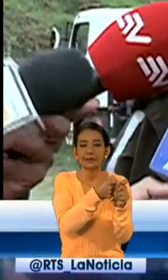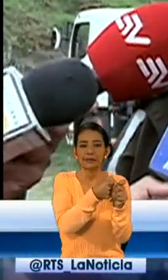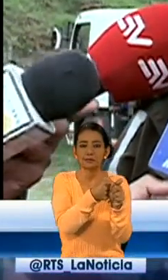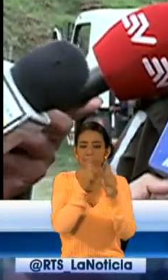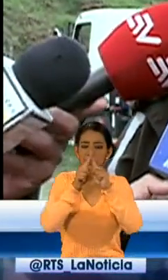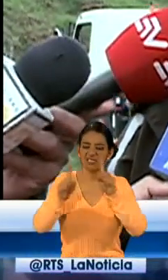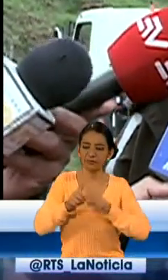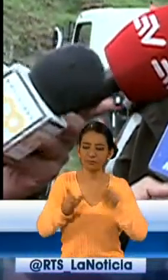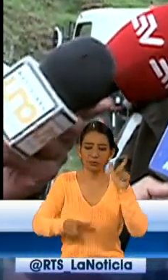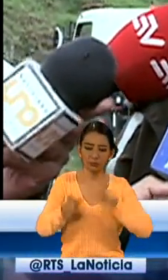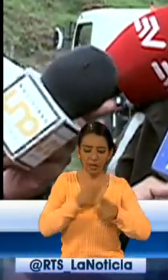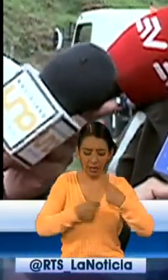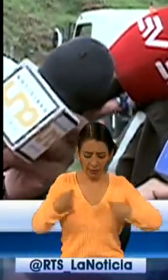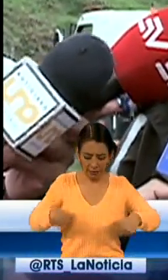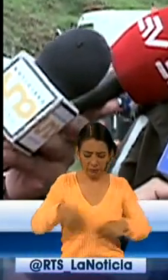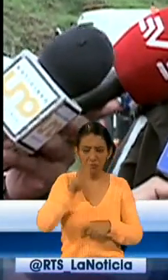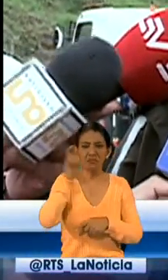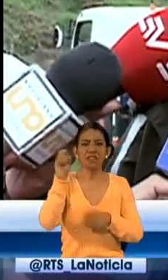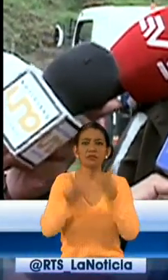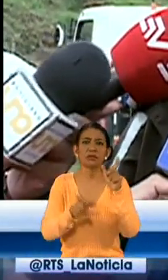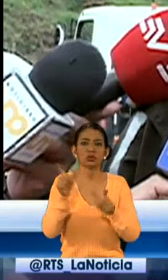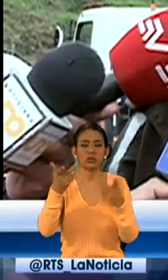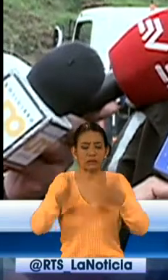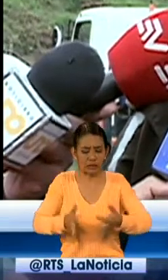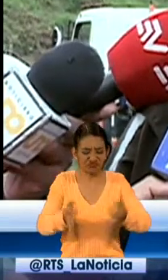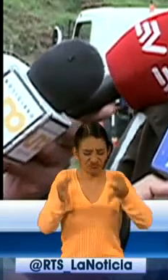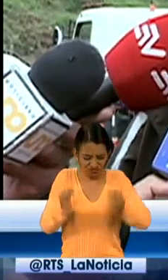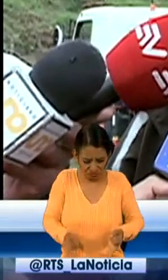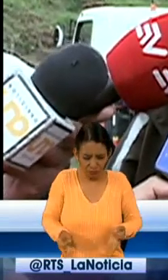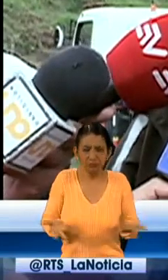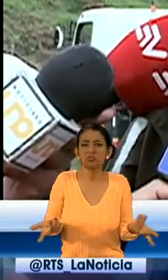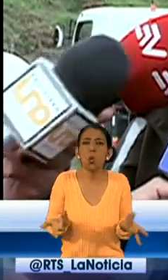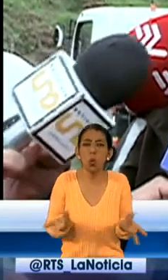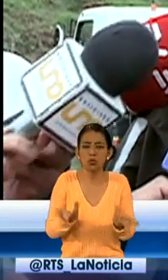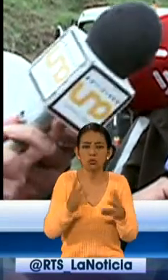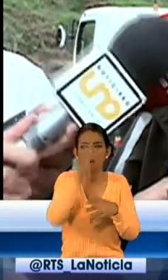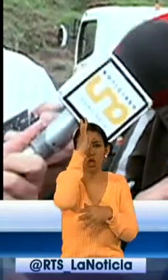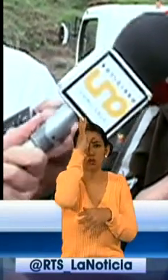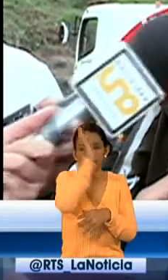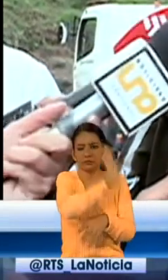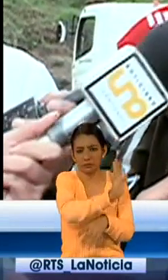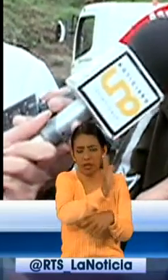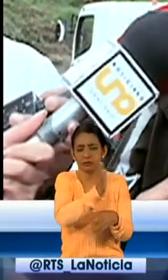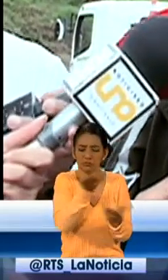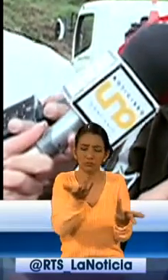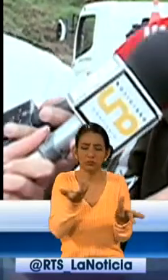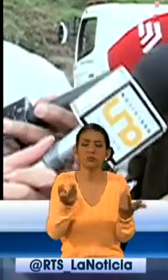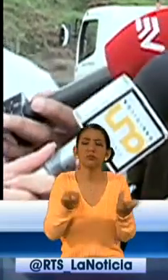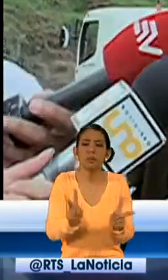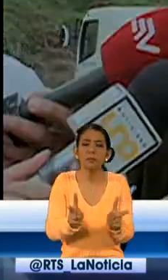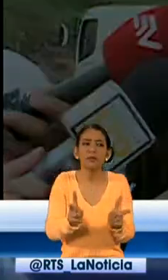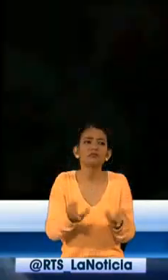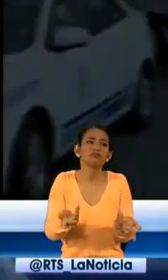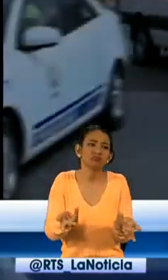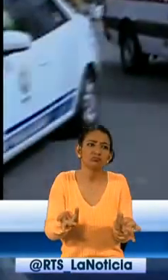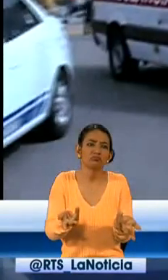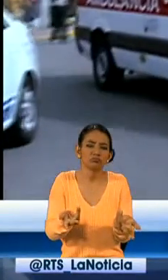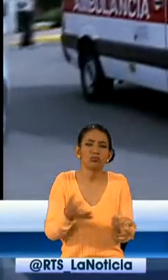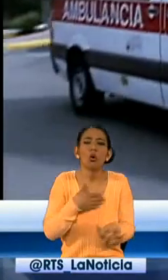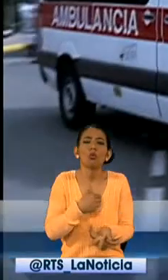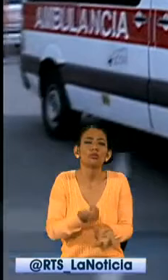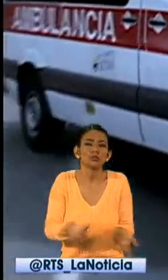heridos, más de 20 personas. Estamos verificando a qué casas de salud fueron trasladados y, lógicamente, las